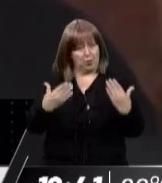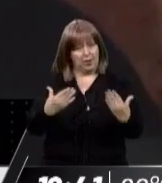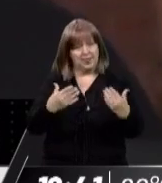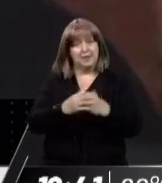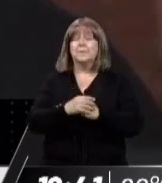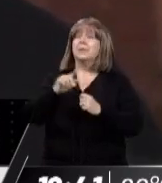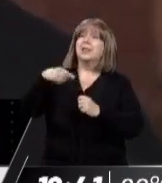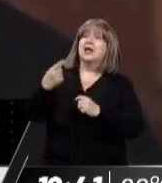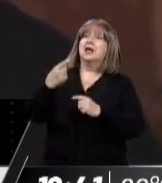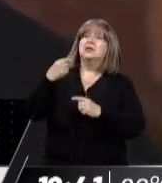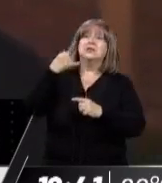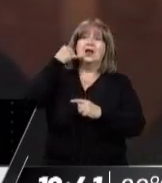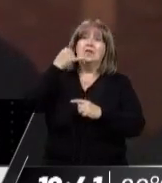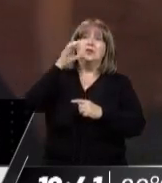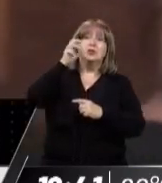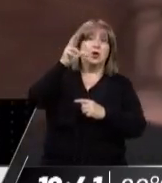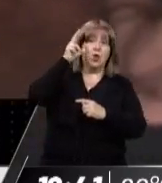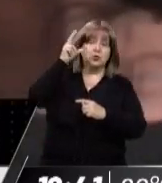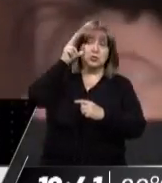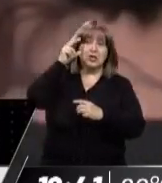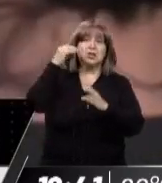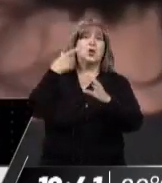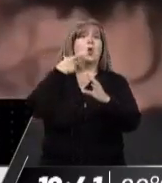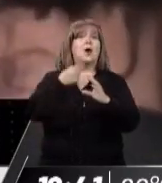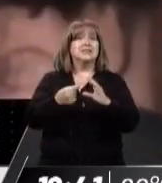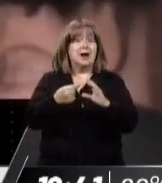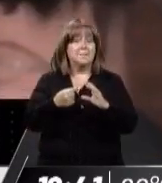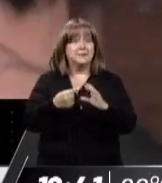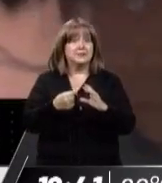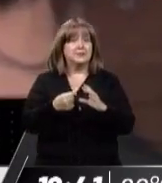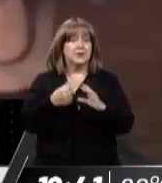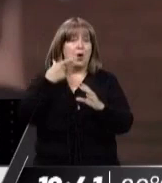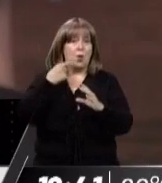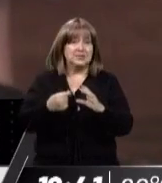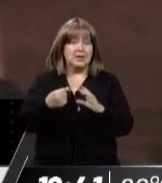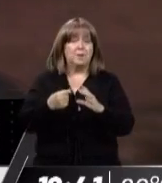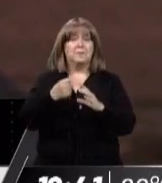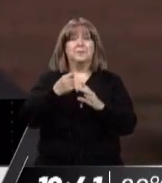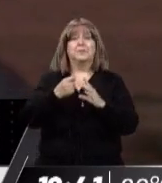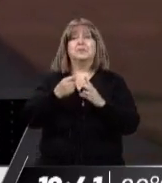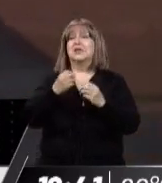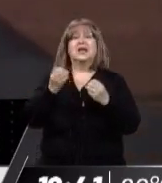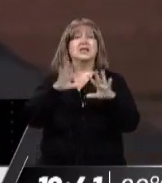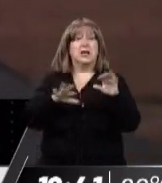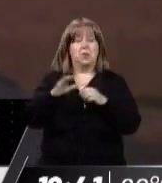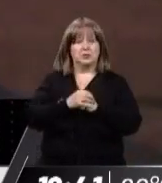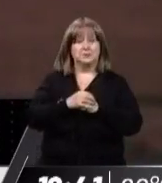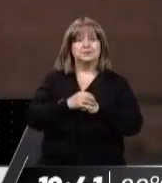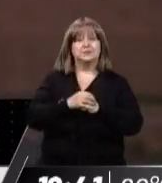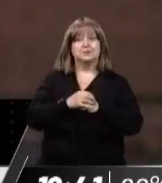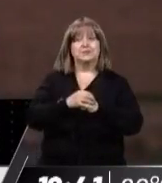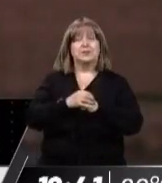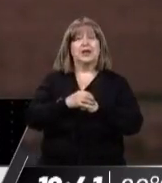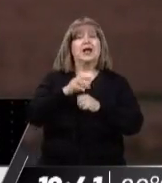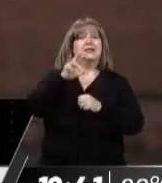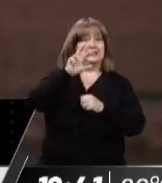Paula, hay un 0800 y un número de mensaje de WhatsApp. Voy a mandar un mensaje, voy a llamar al 0800 y ¿qué va a pasar? Sí, gracias.